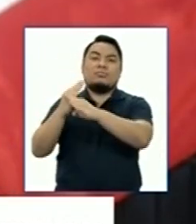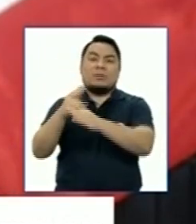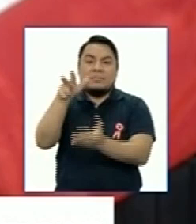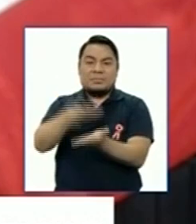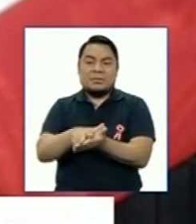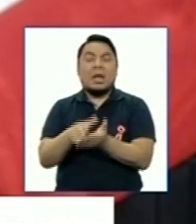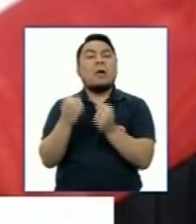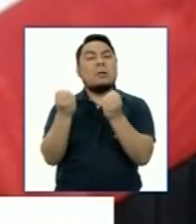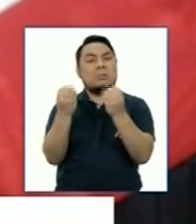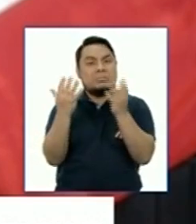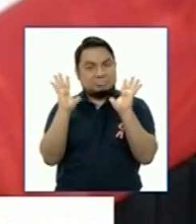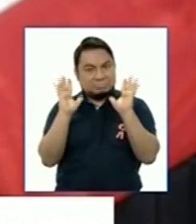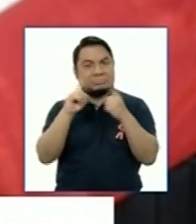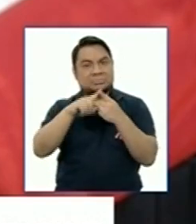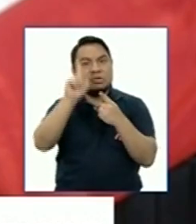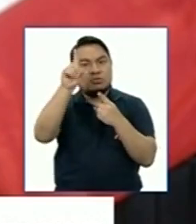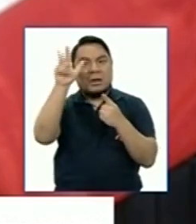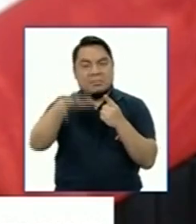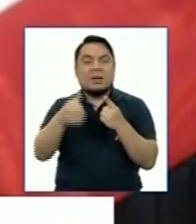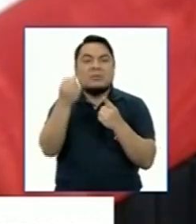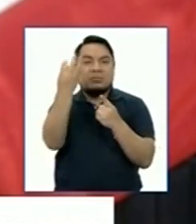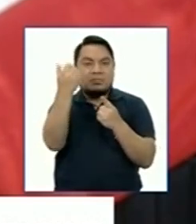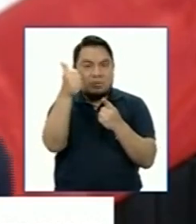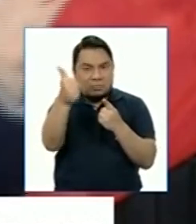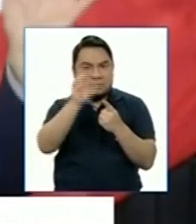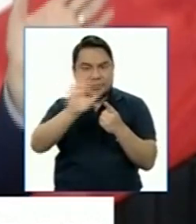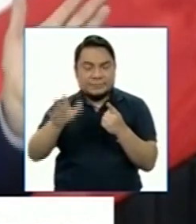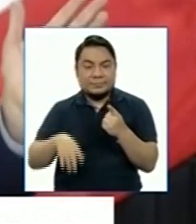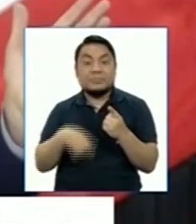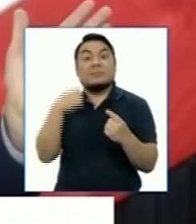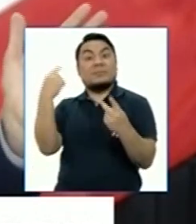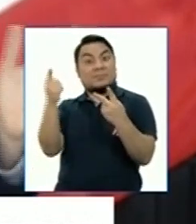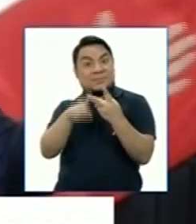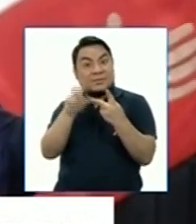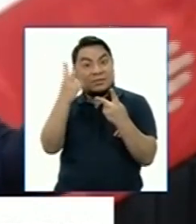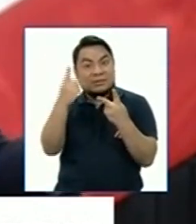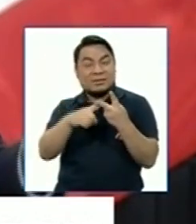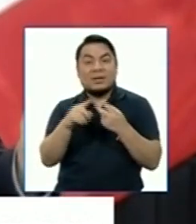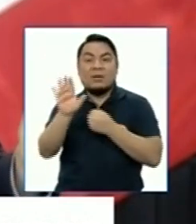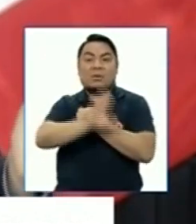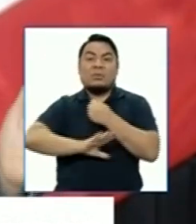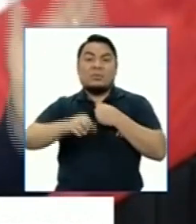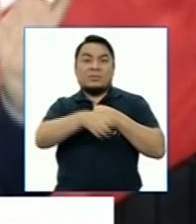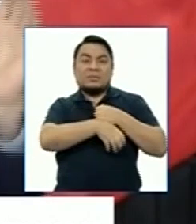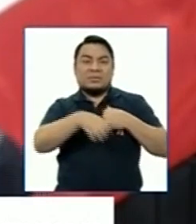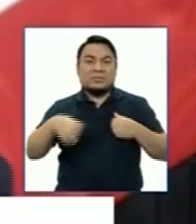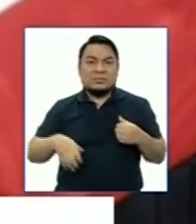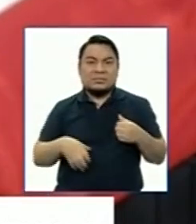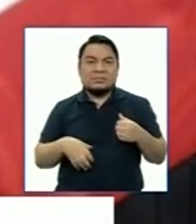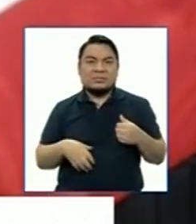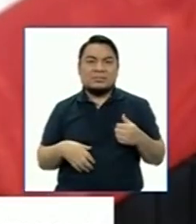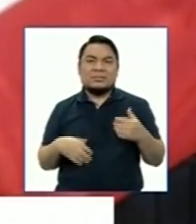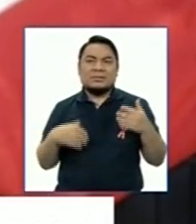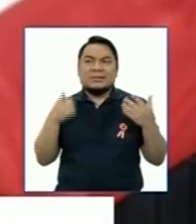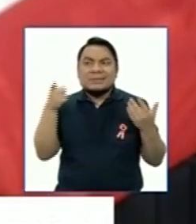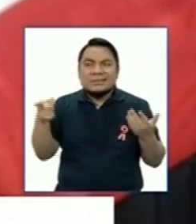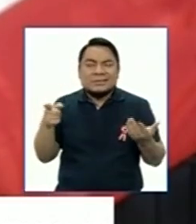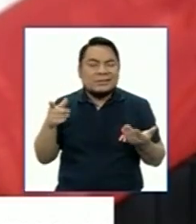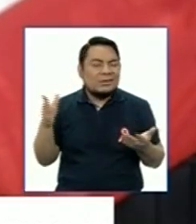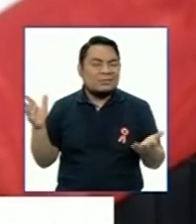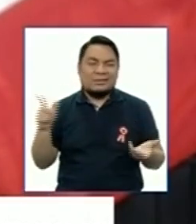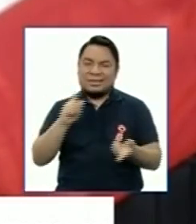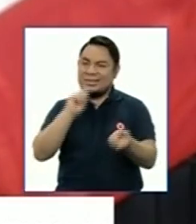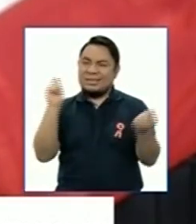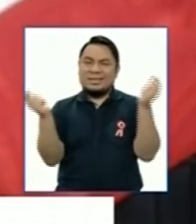una propuesta como esa 1 un mensaje como éste habiendo tenido cierto acercamiento para no pisar en falso porque lo que le pasó la semana